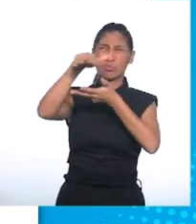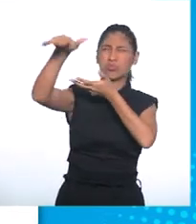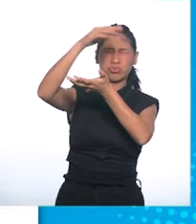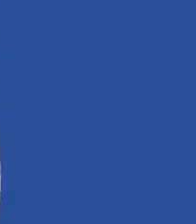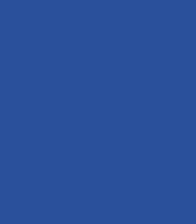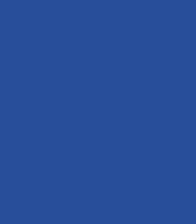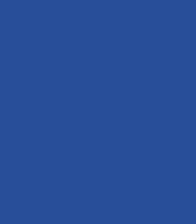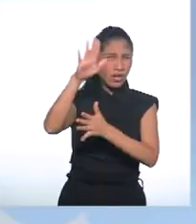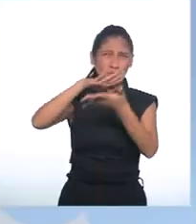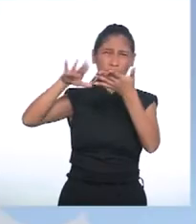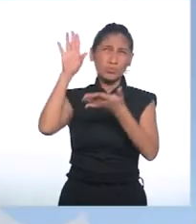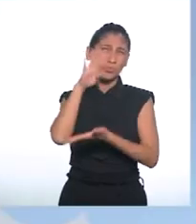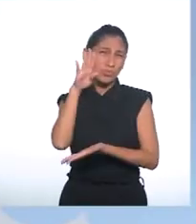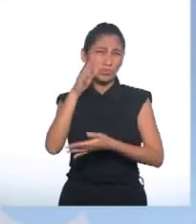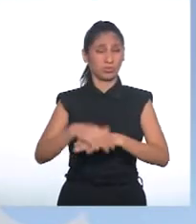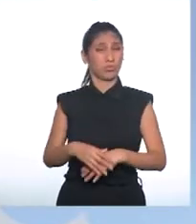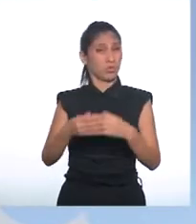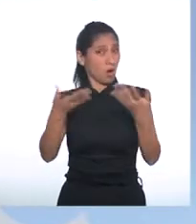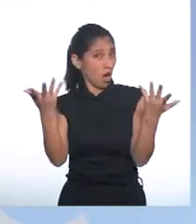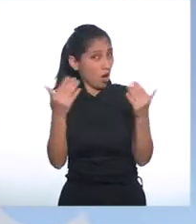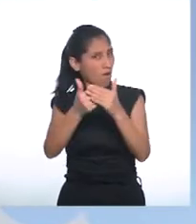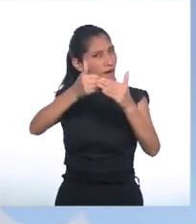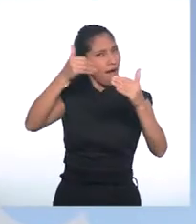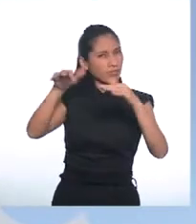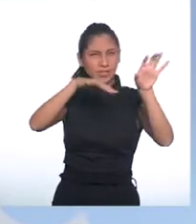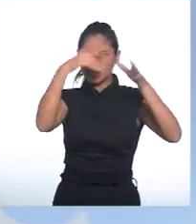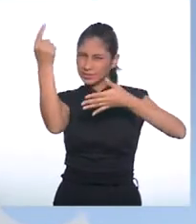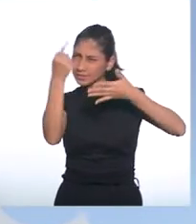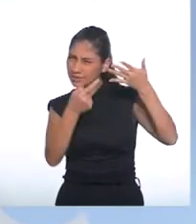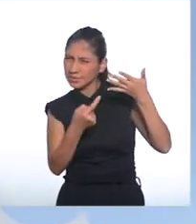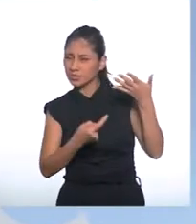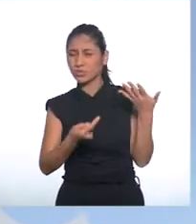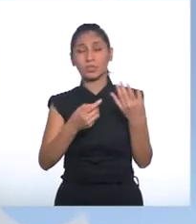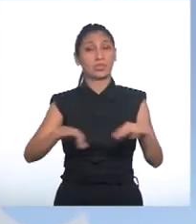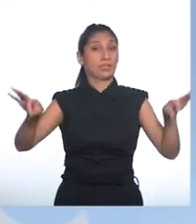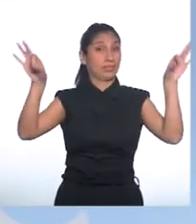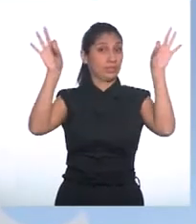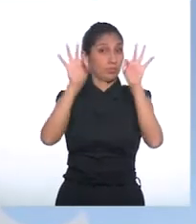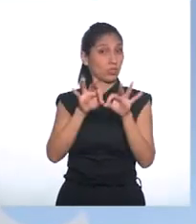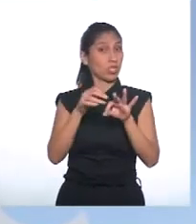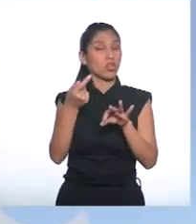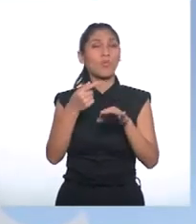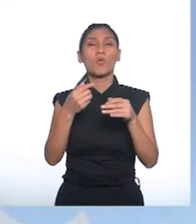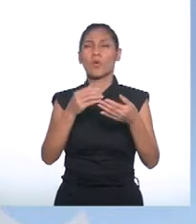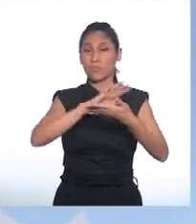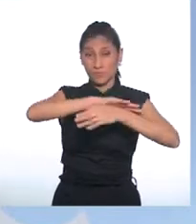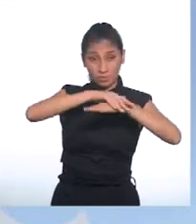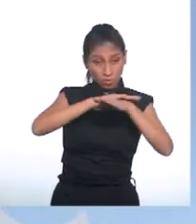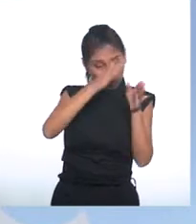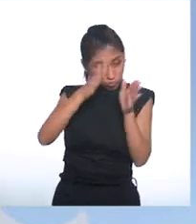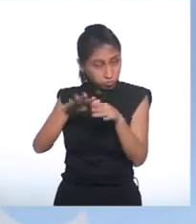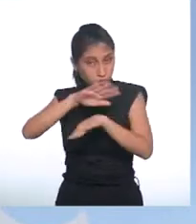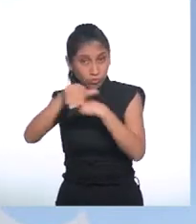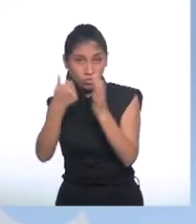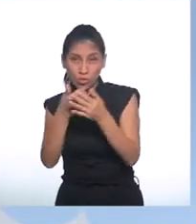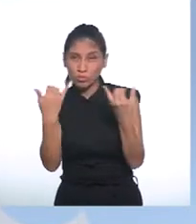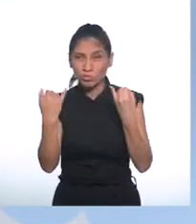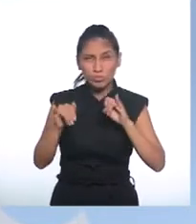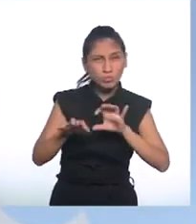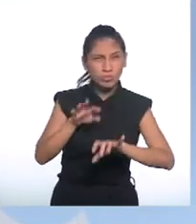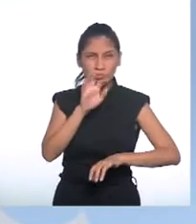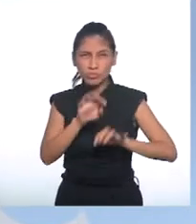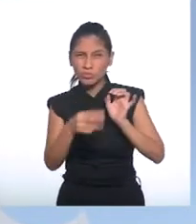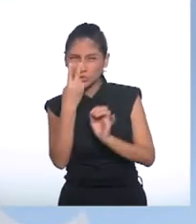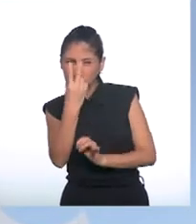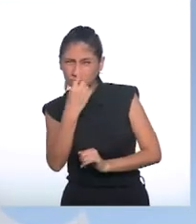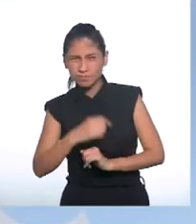Juliana? Antes de actuar, siempre es recomendable terminar de procesar toda la información. Dicho